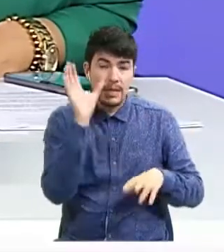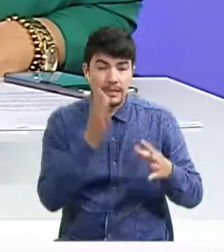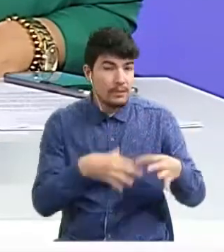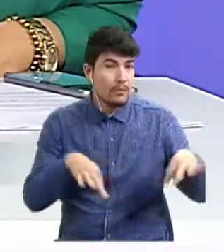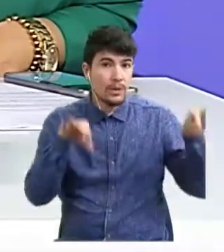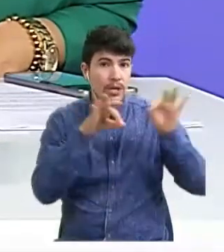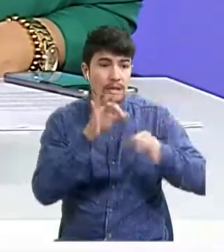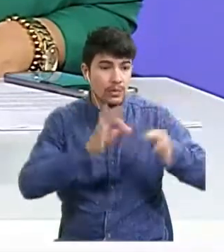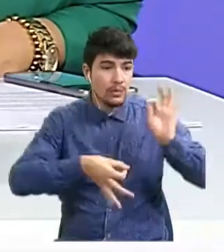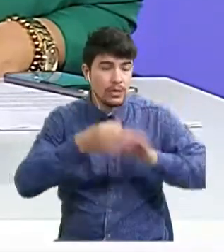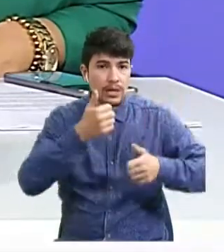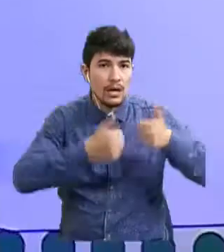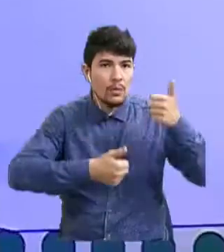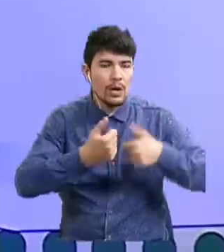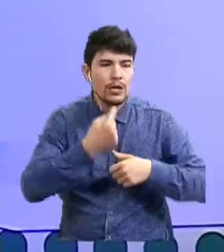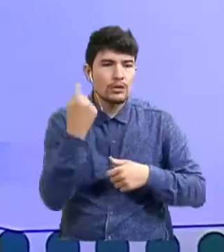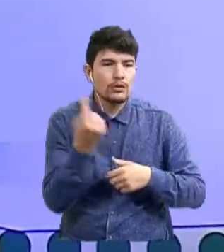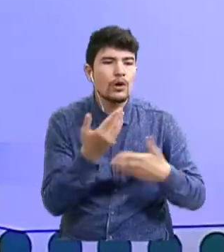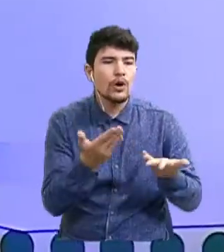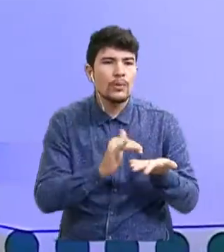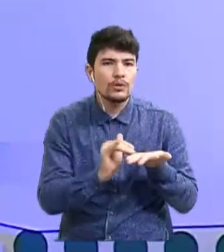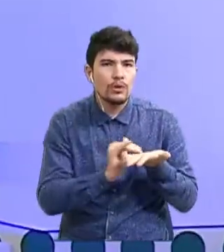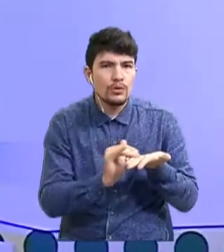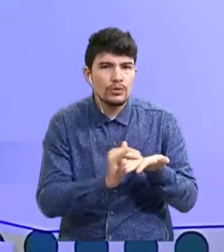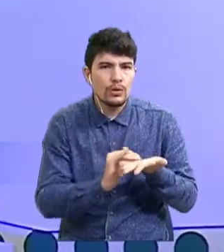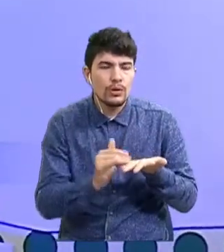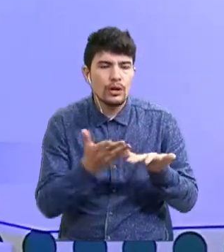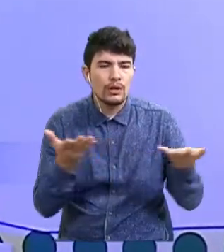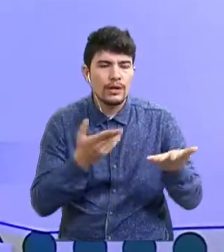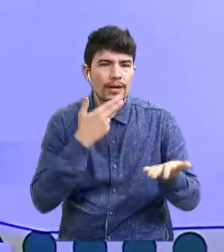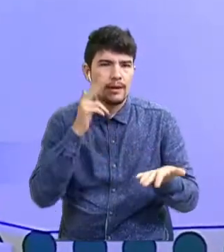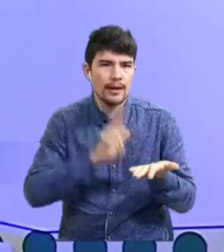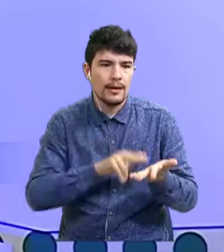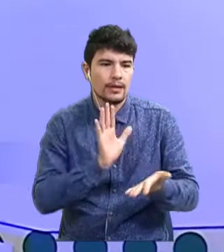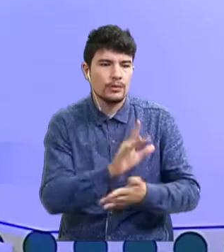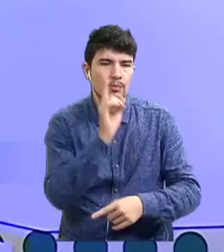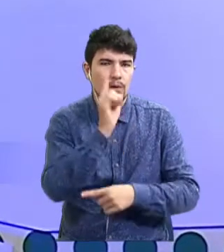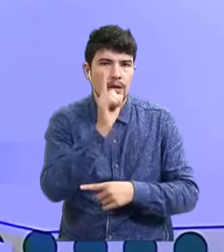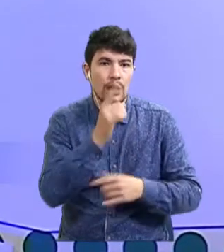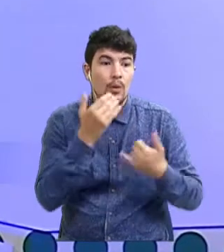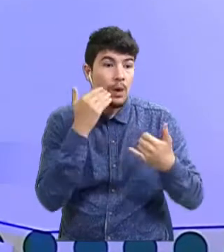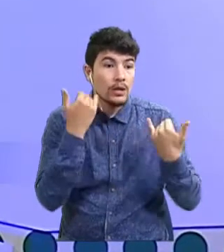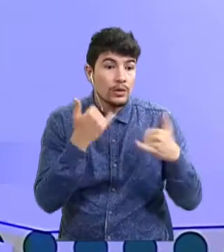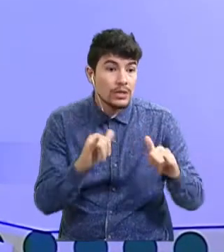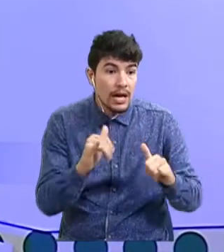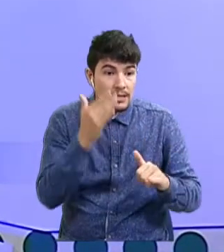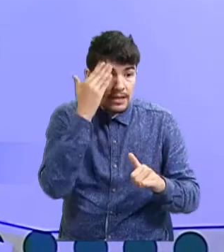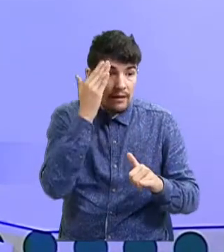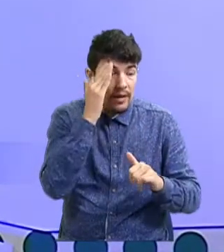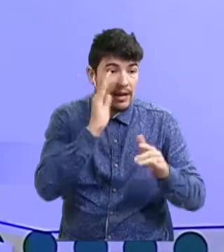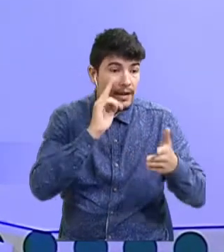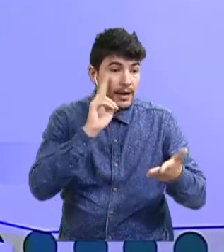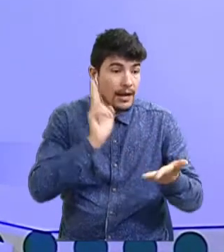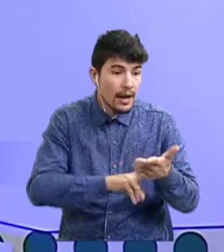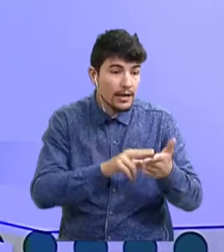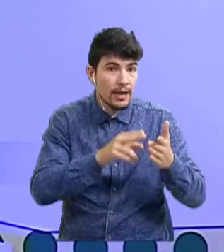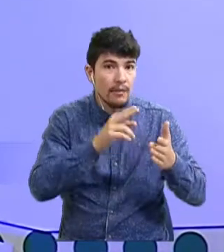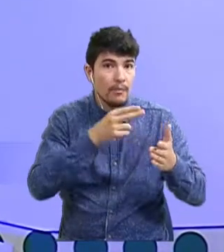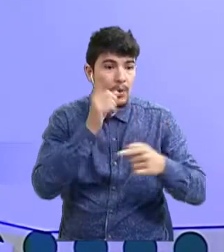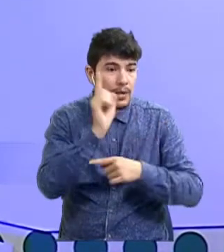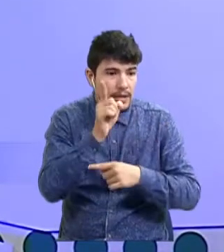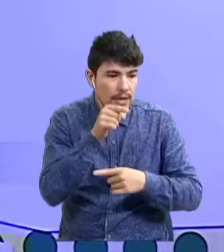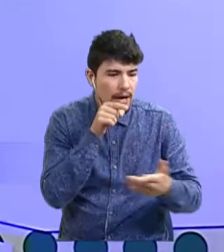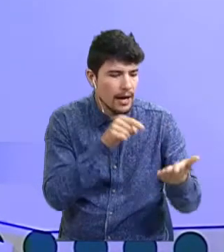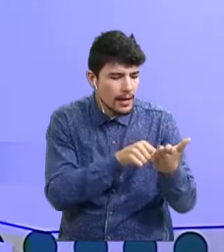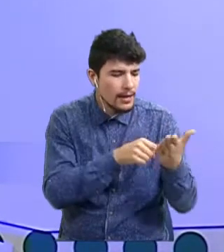profundos de la justicia solamente se pueden arreglar en la carta política. Definida la carta política, que es la bitácora de